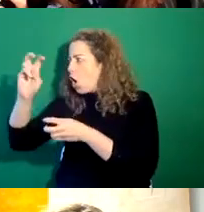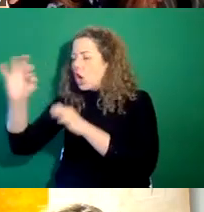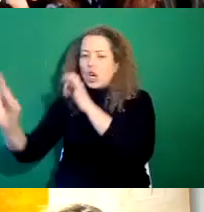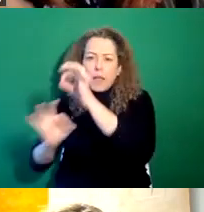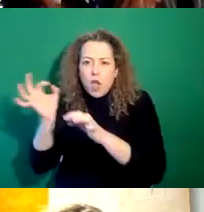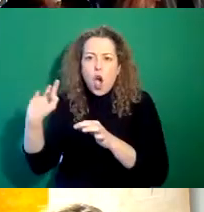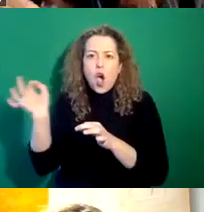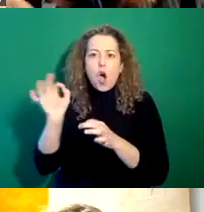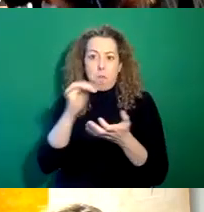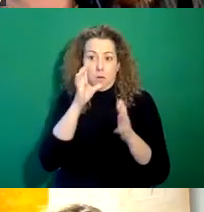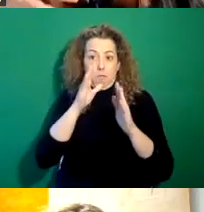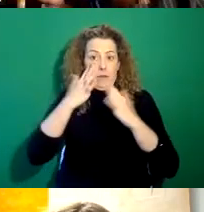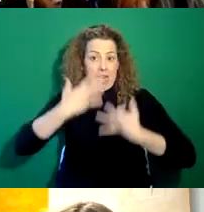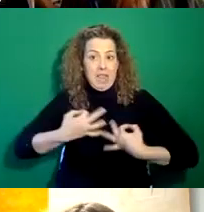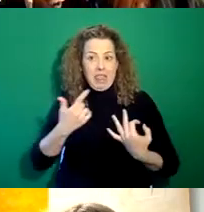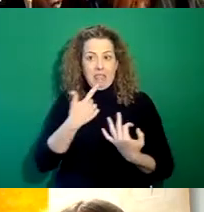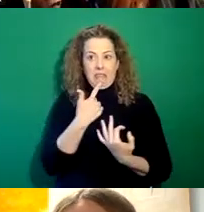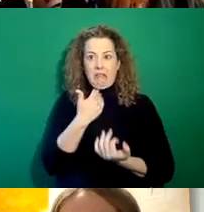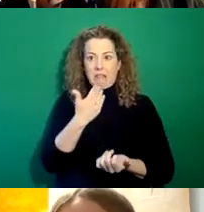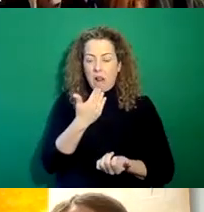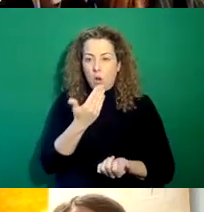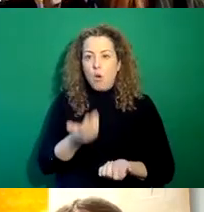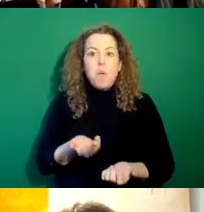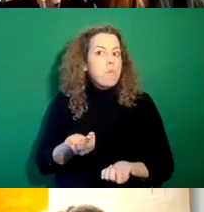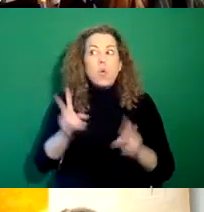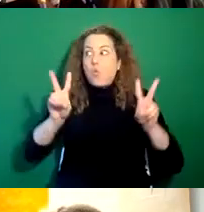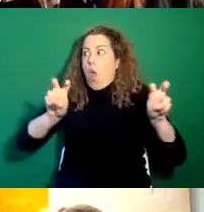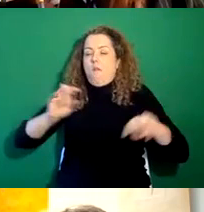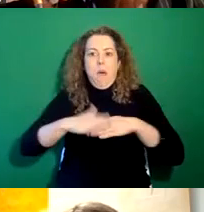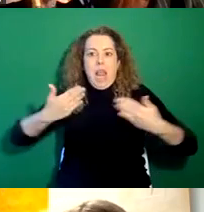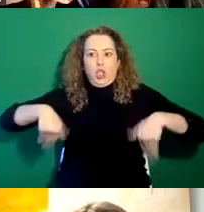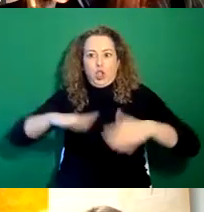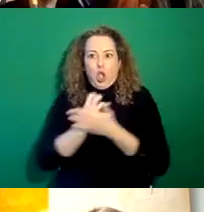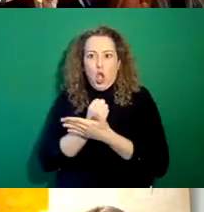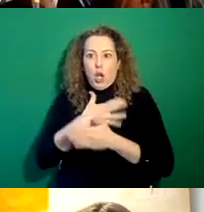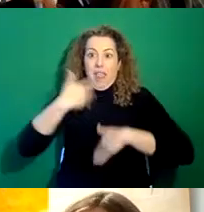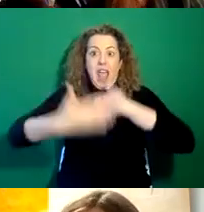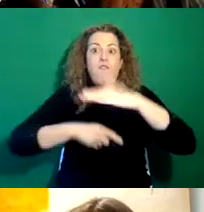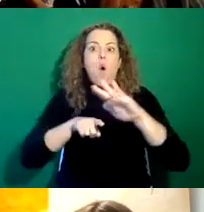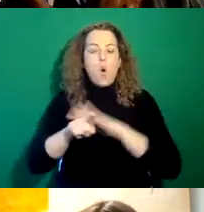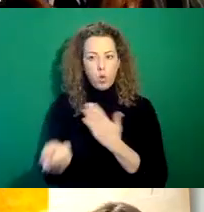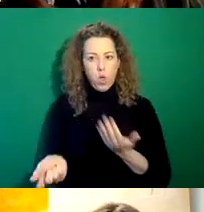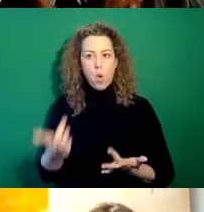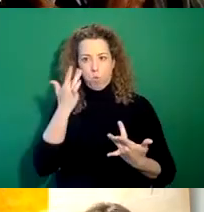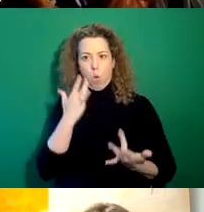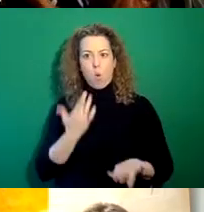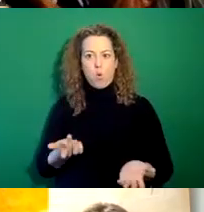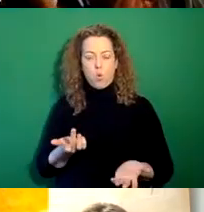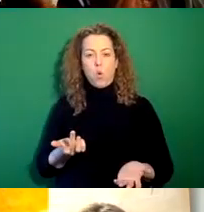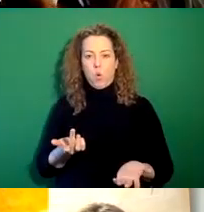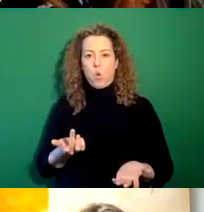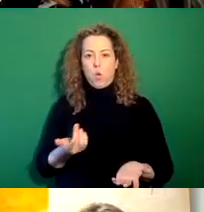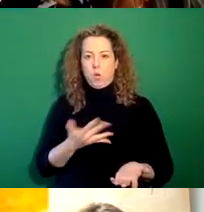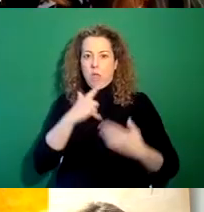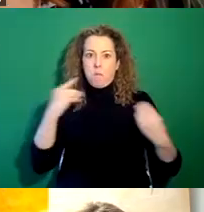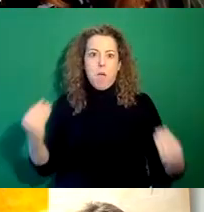organizaciones, porque al fin y al cabo te dices algo nuevo para todos, creo que es evolución, es pura evolución y pura